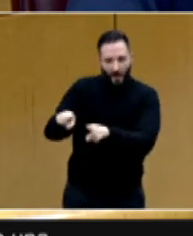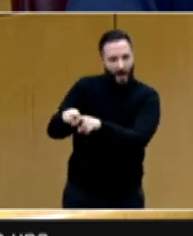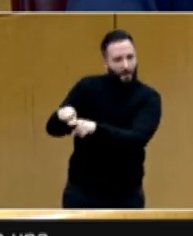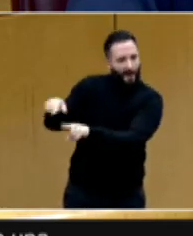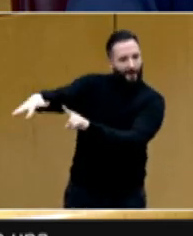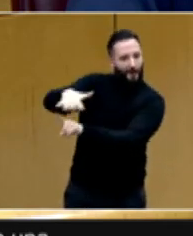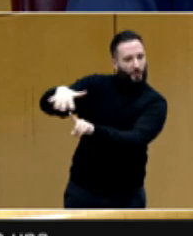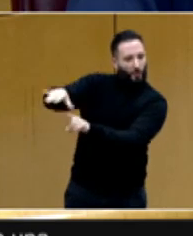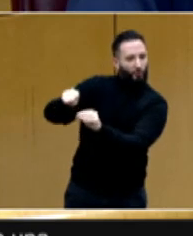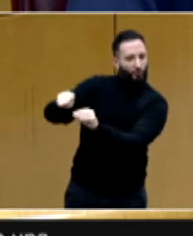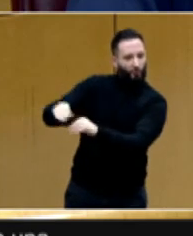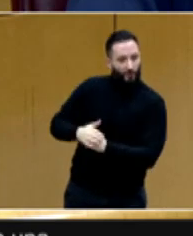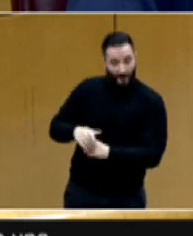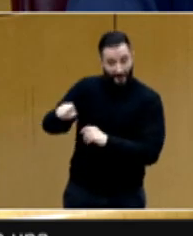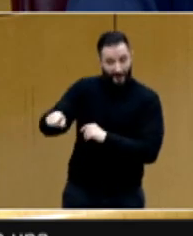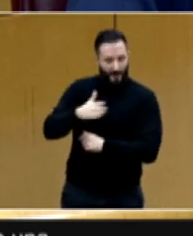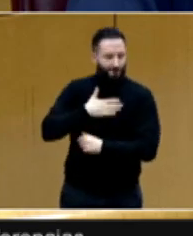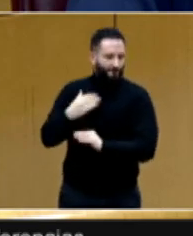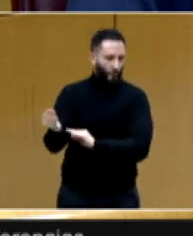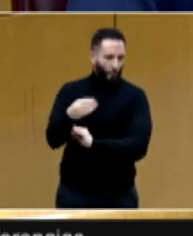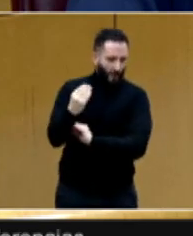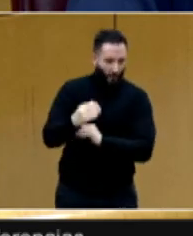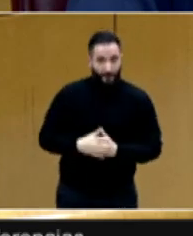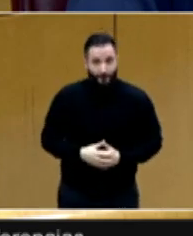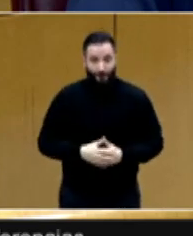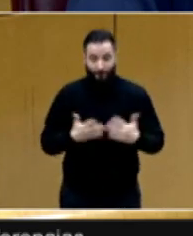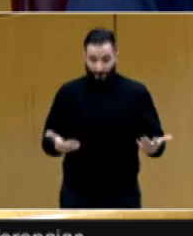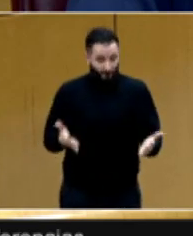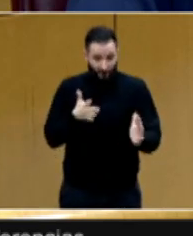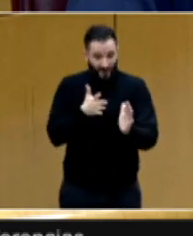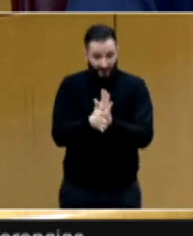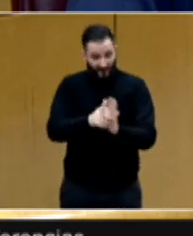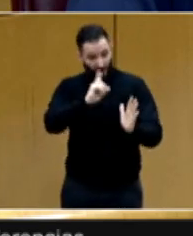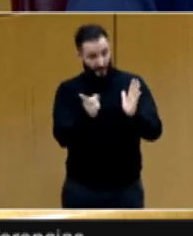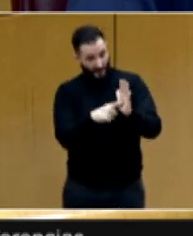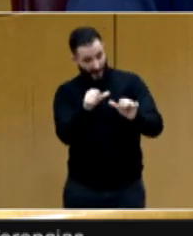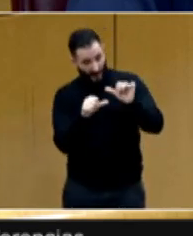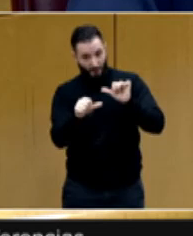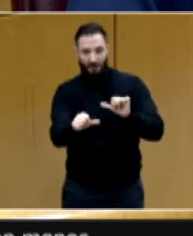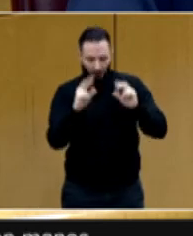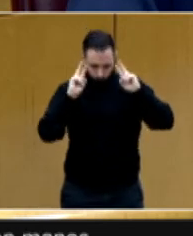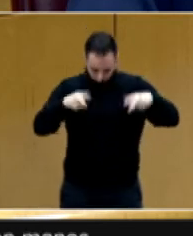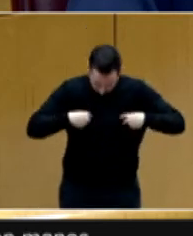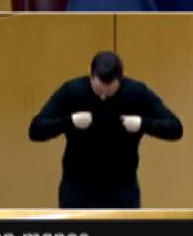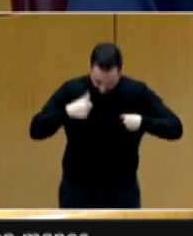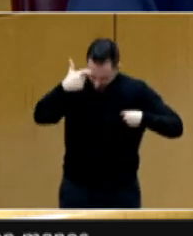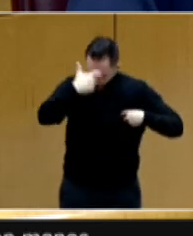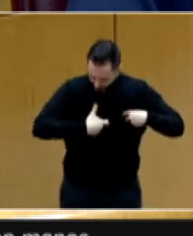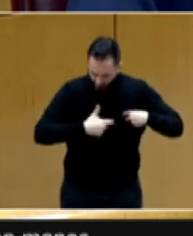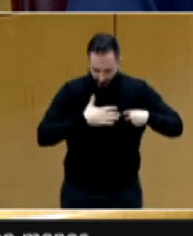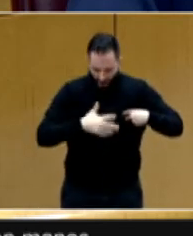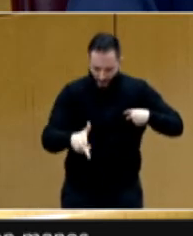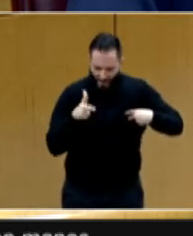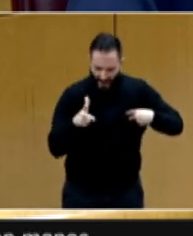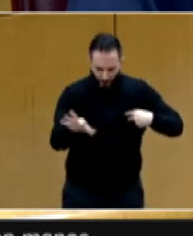de mi entorno sobre todo de mi hermana que es mi curadora es decir es un avance en reconocerme como persona con derechos a tomar